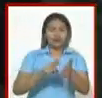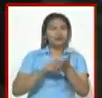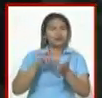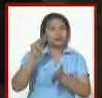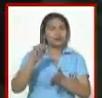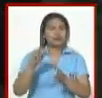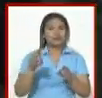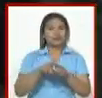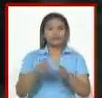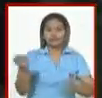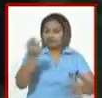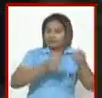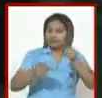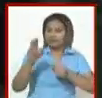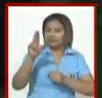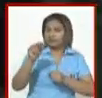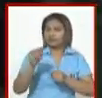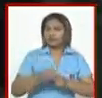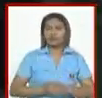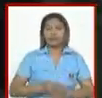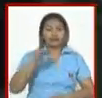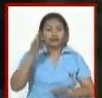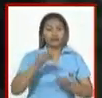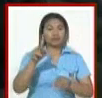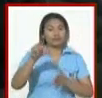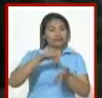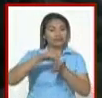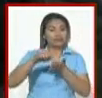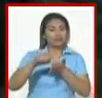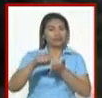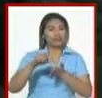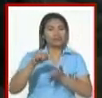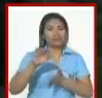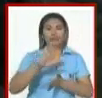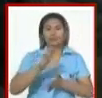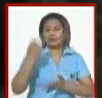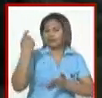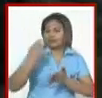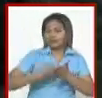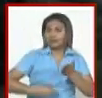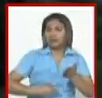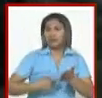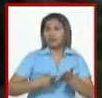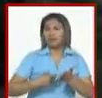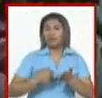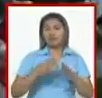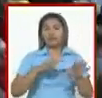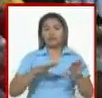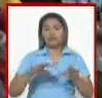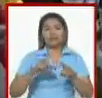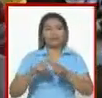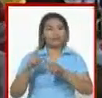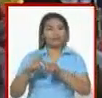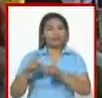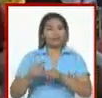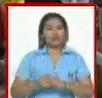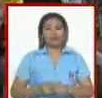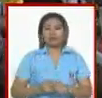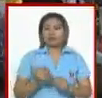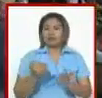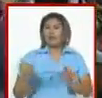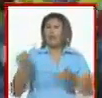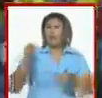exigimos no es como los tributos no son como los impuestos que si usted nos paga les meten multas le meten accesorios que son